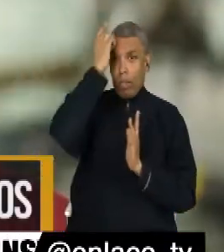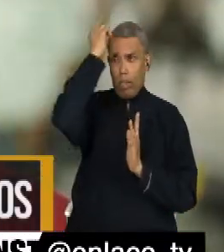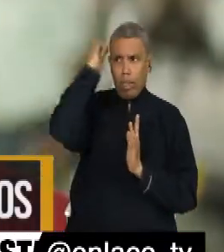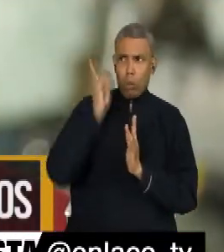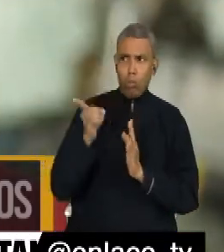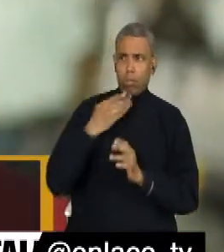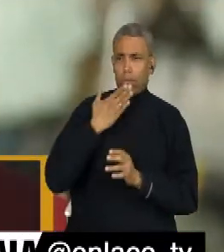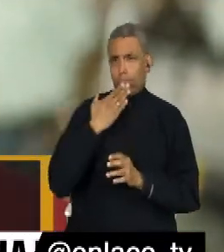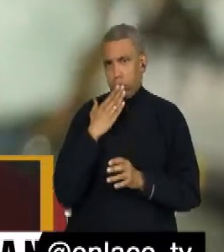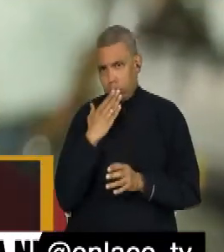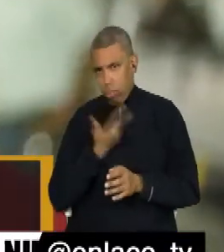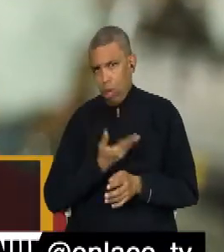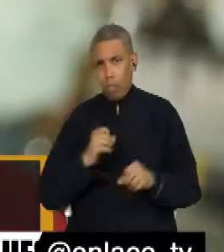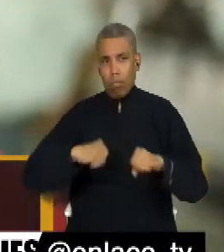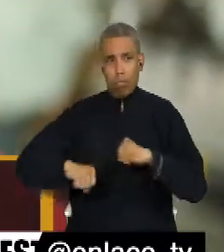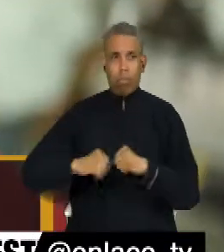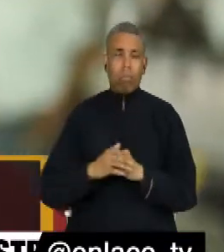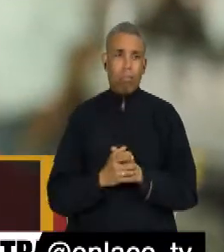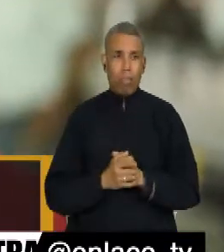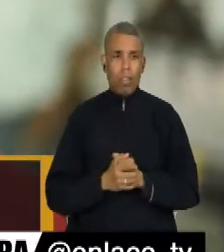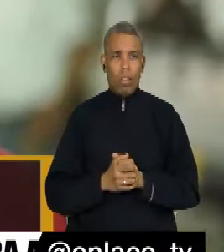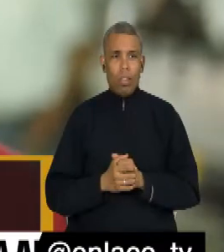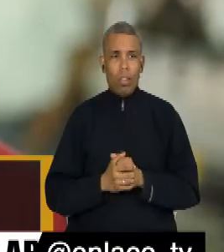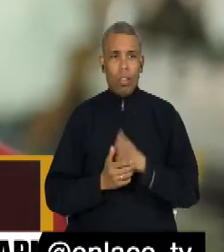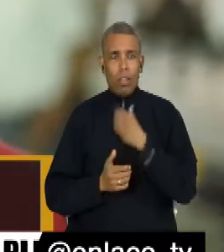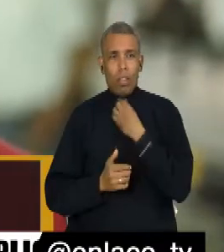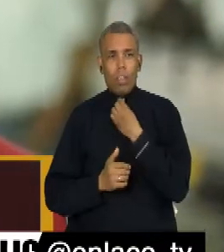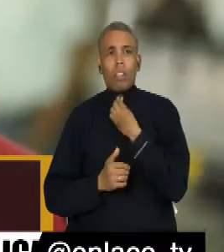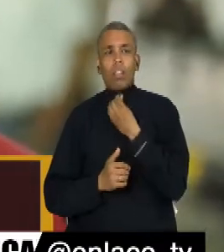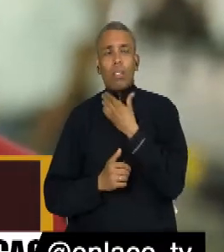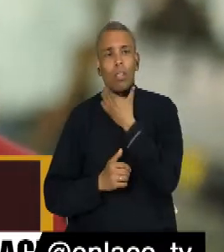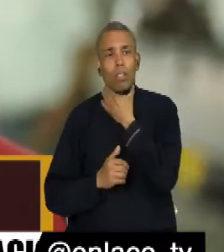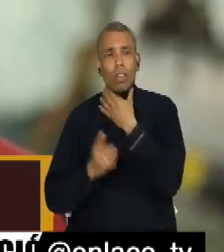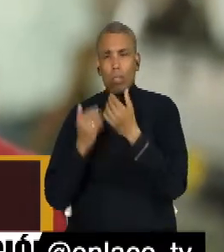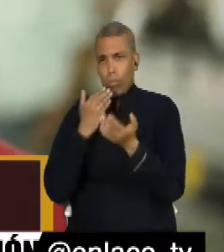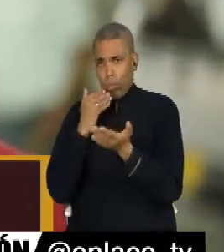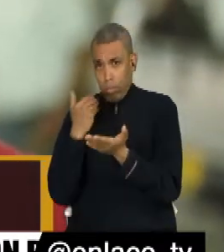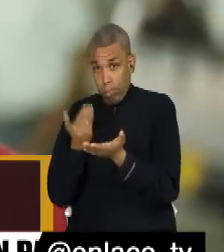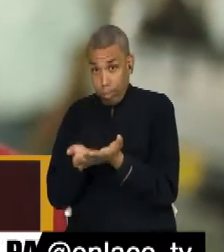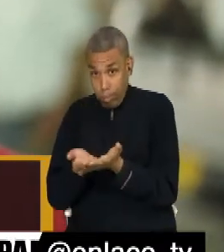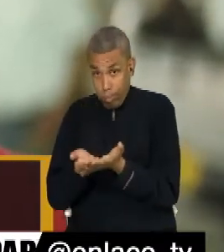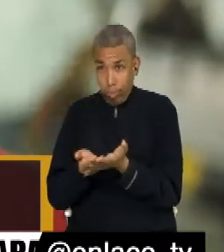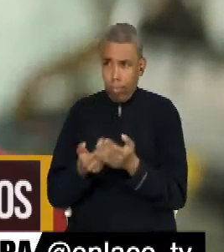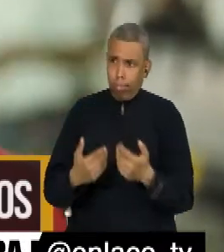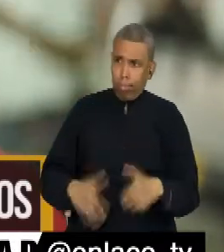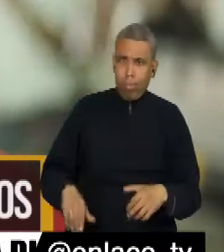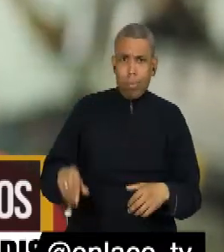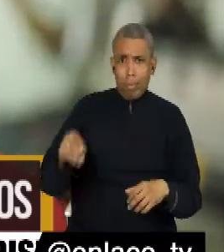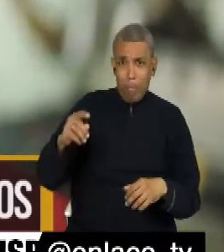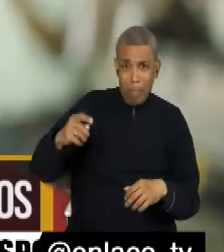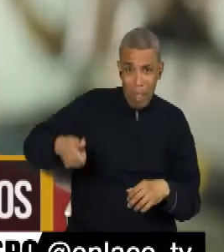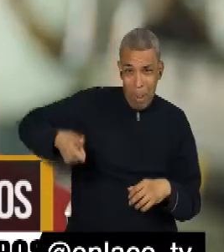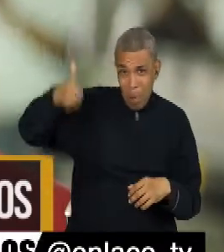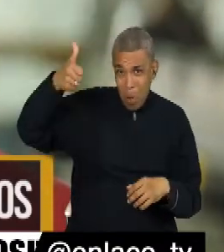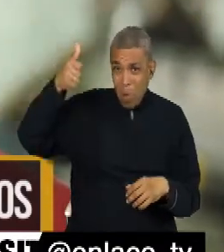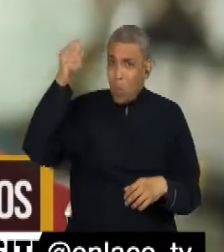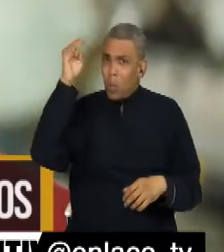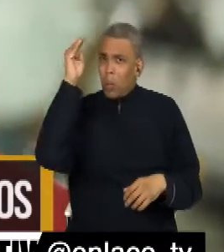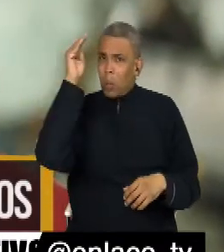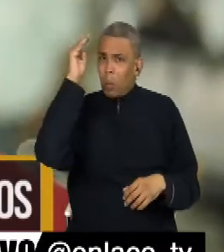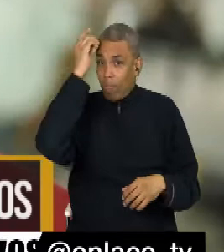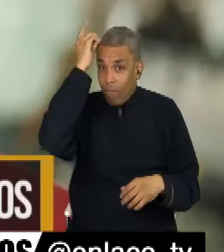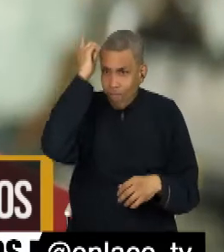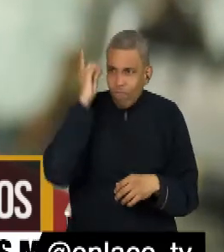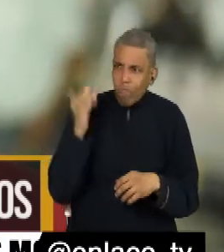Cuento que en estos momentos es donde nosotros agradecemos de mano de la administración y los funcionarios que vienen muy amablemente y